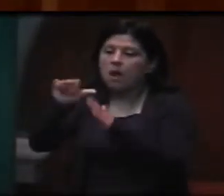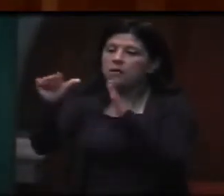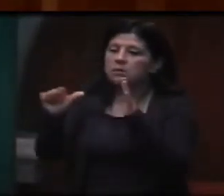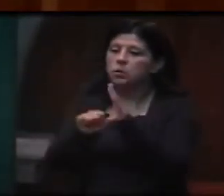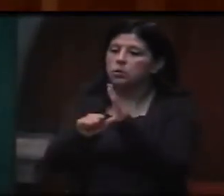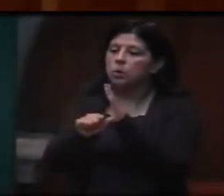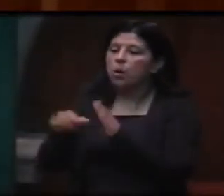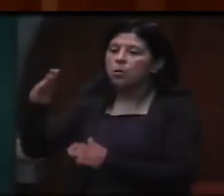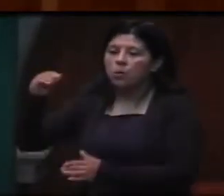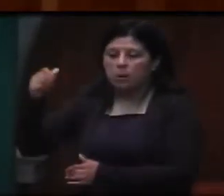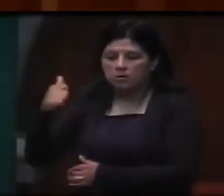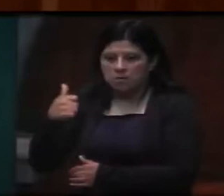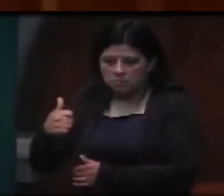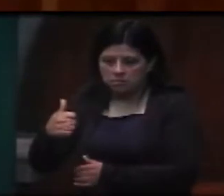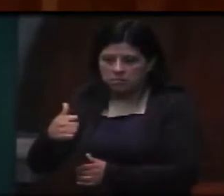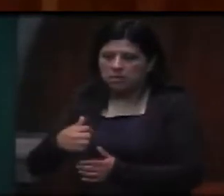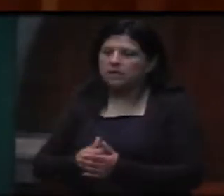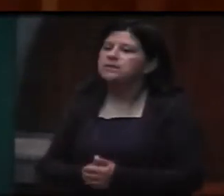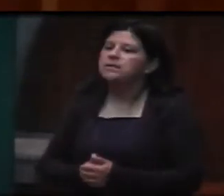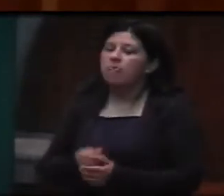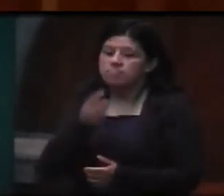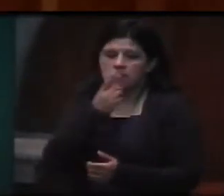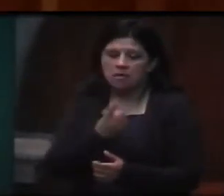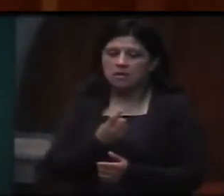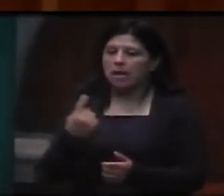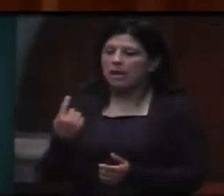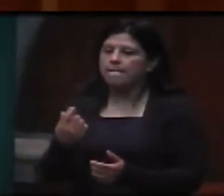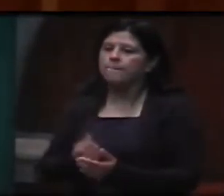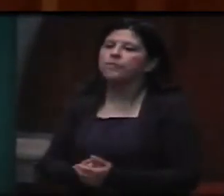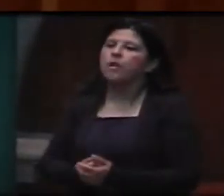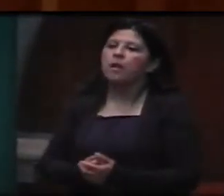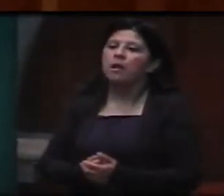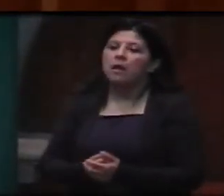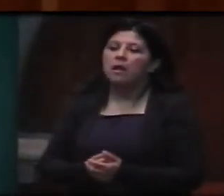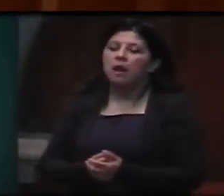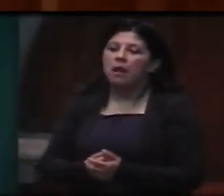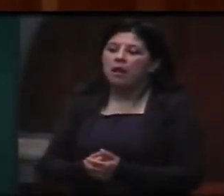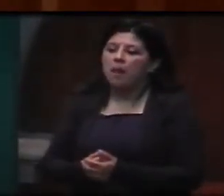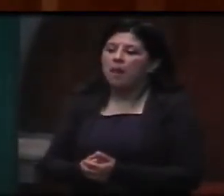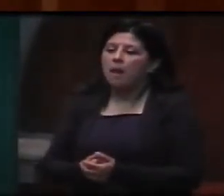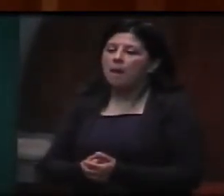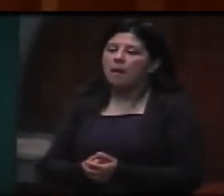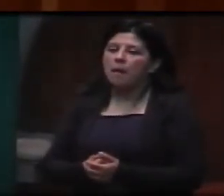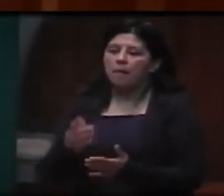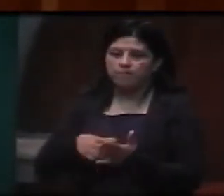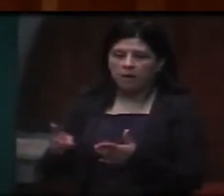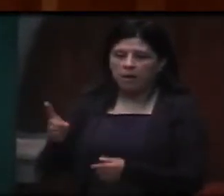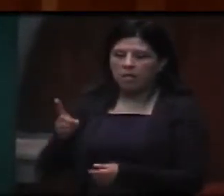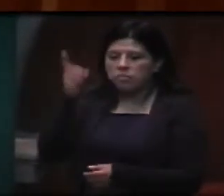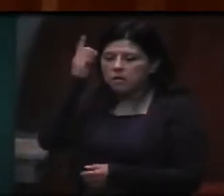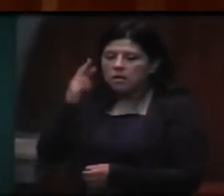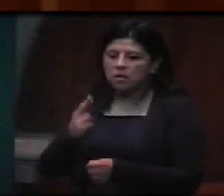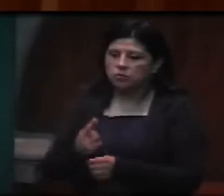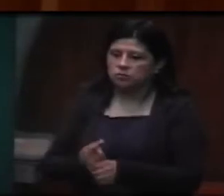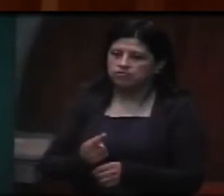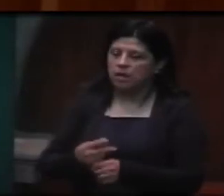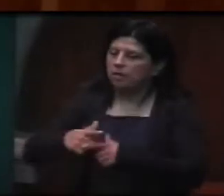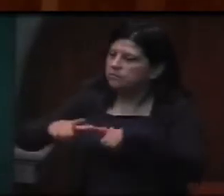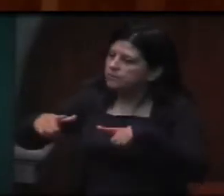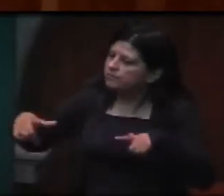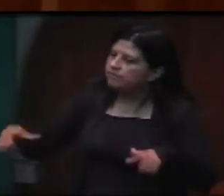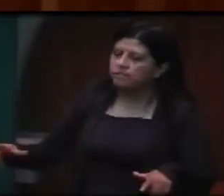96, mandata que las atribuciones y funcionamiento de la Dirección General de Comunicación